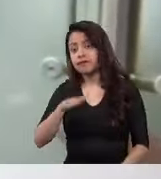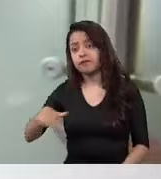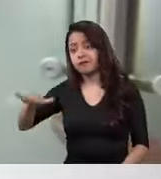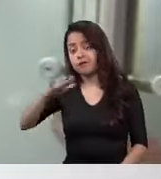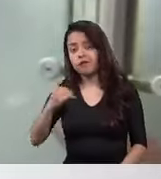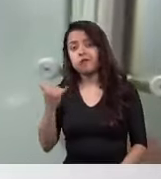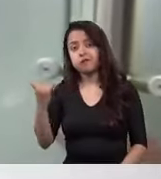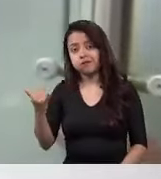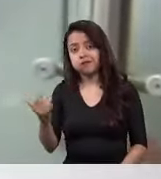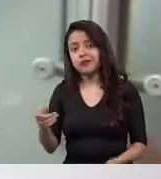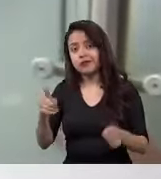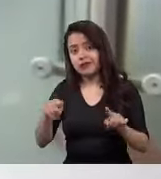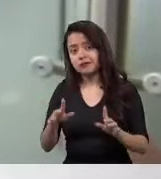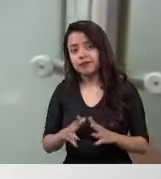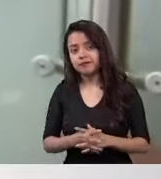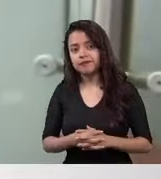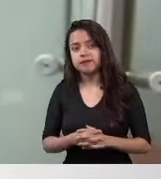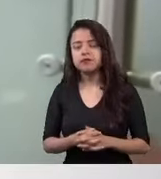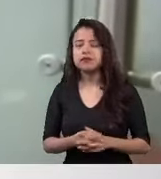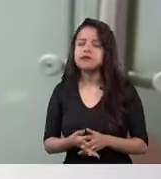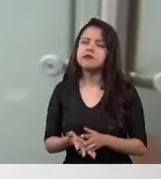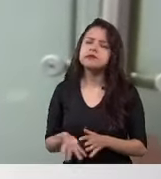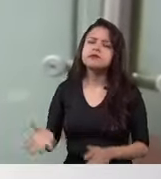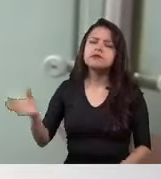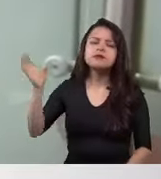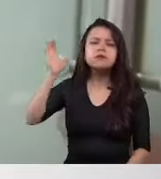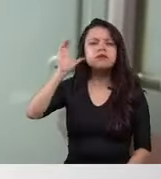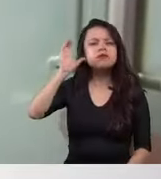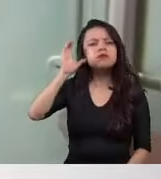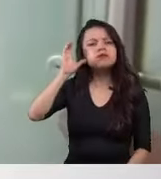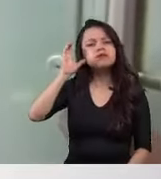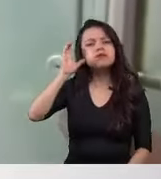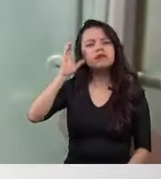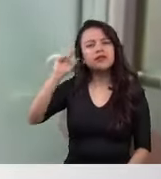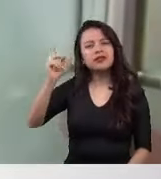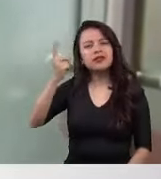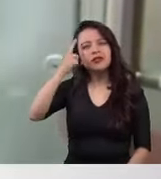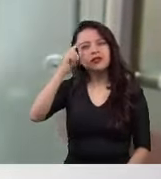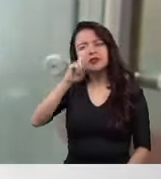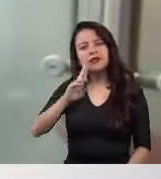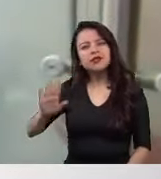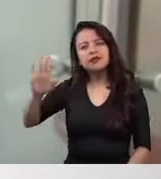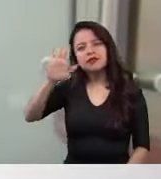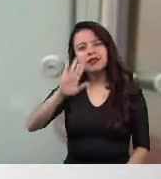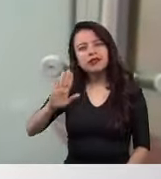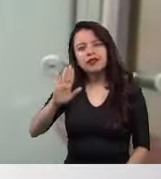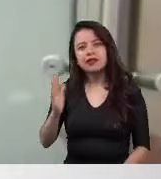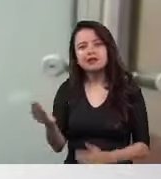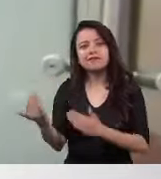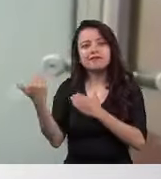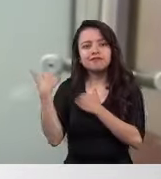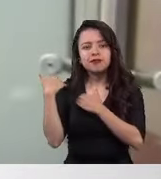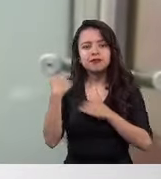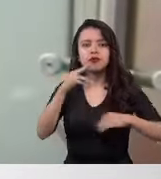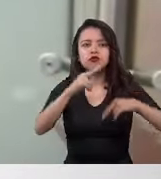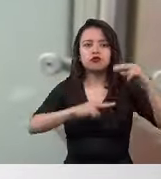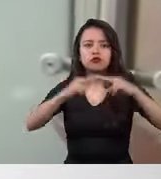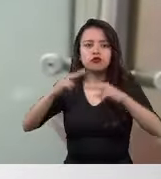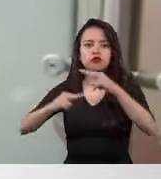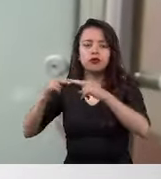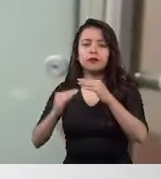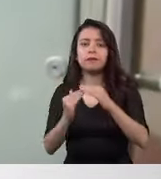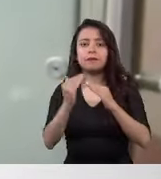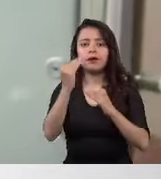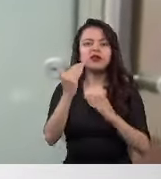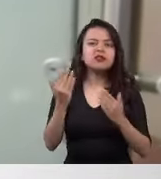aún así en las últimas semanas el gobierno departamental se dio la tarea de construir más de 200